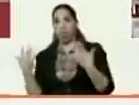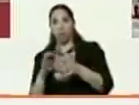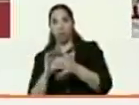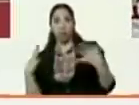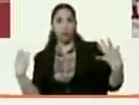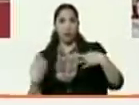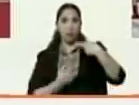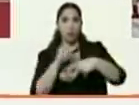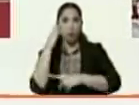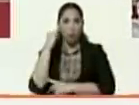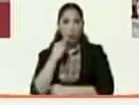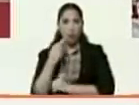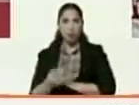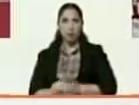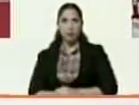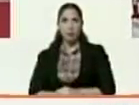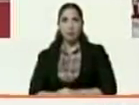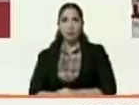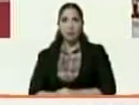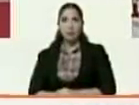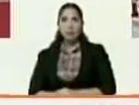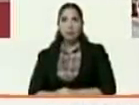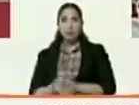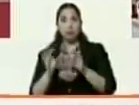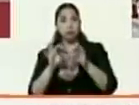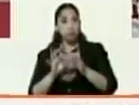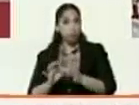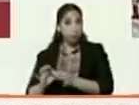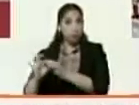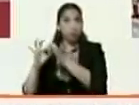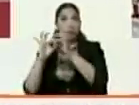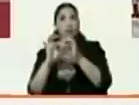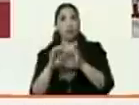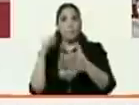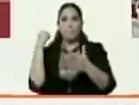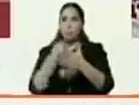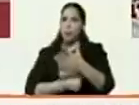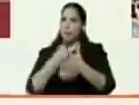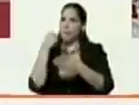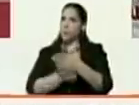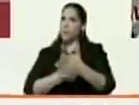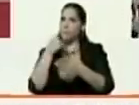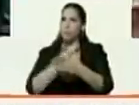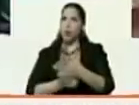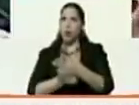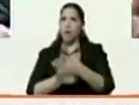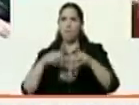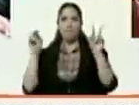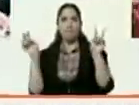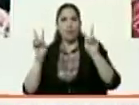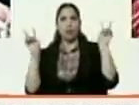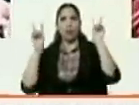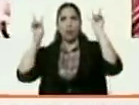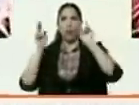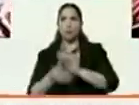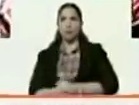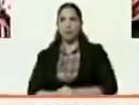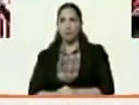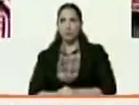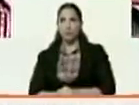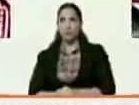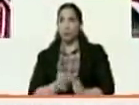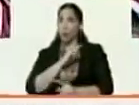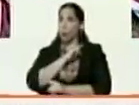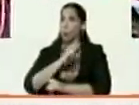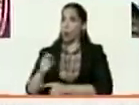a la revolución bolivariana. Unidad, lucha, batalla y victoria, una orden